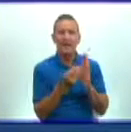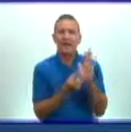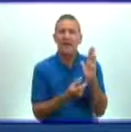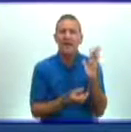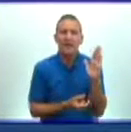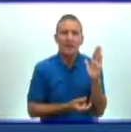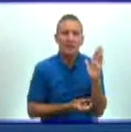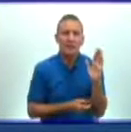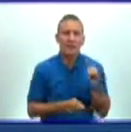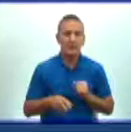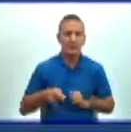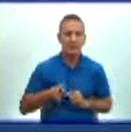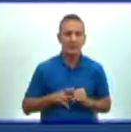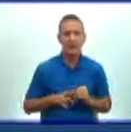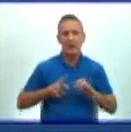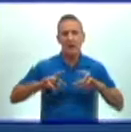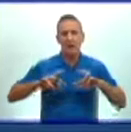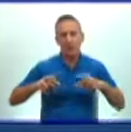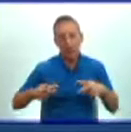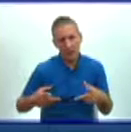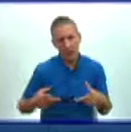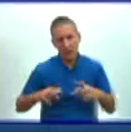Fíjense, no es lo mismo